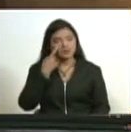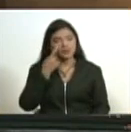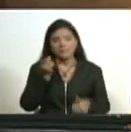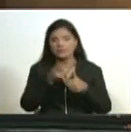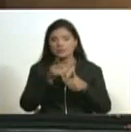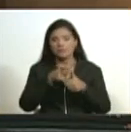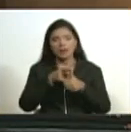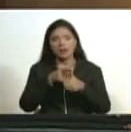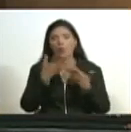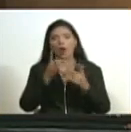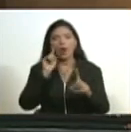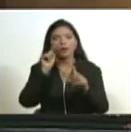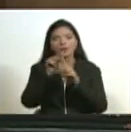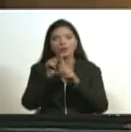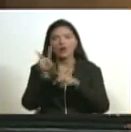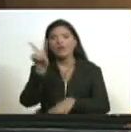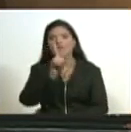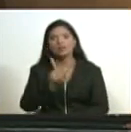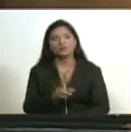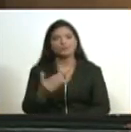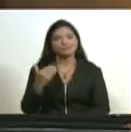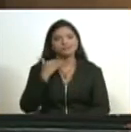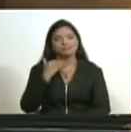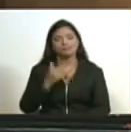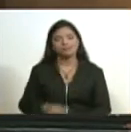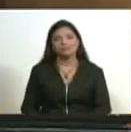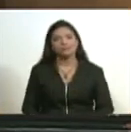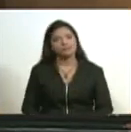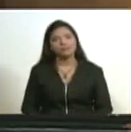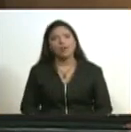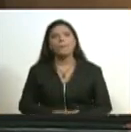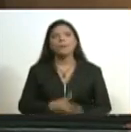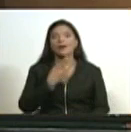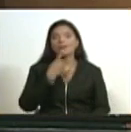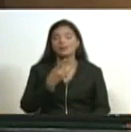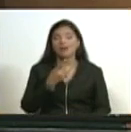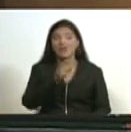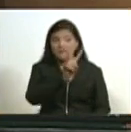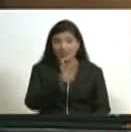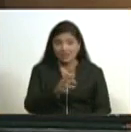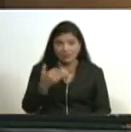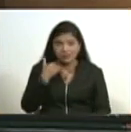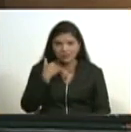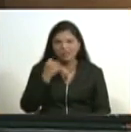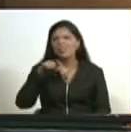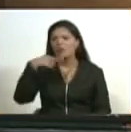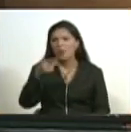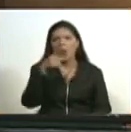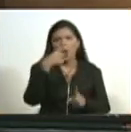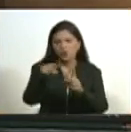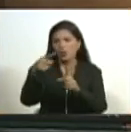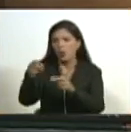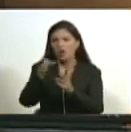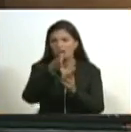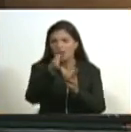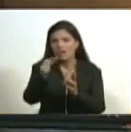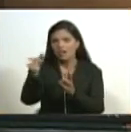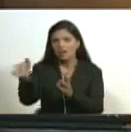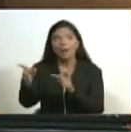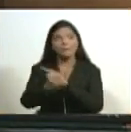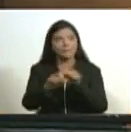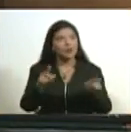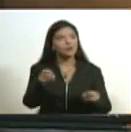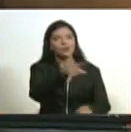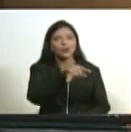El objetivo es que caiga Venezuela. Porque ellos dicen, si cae Venezuela, vamos por los demás. Y eso ha creado una gran conciencia y una